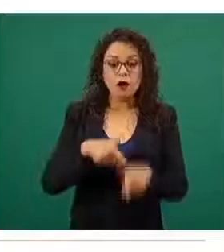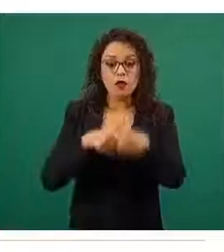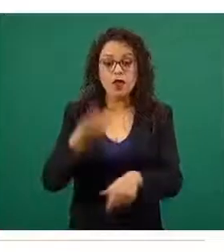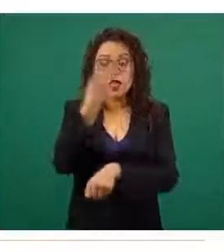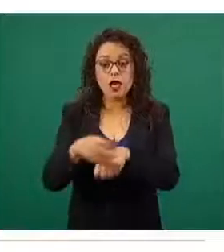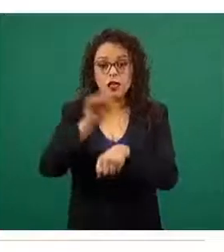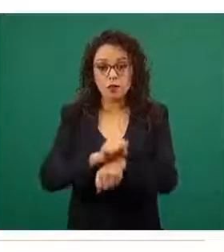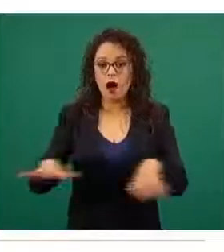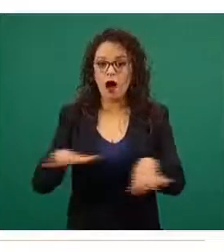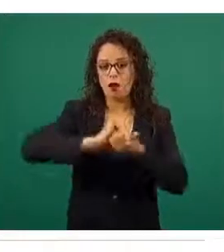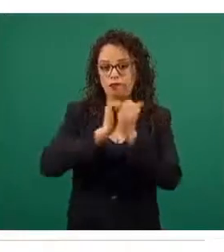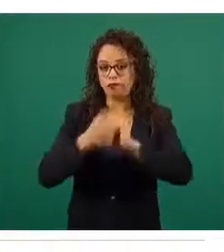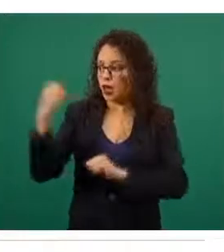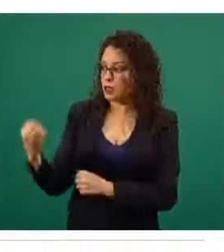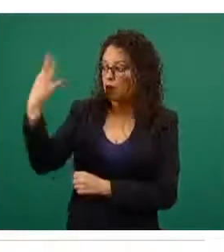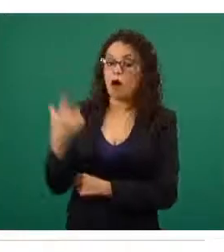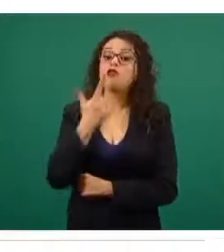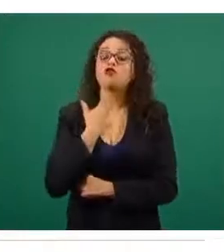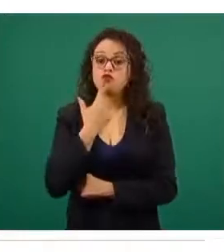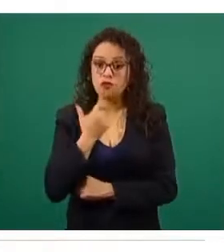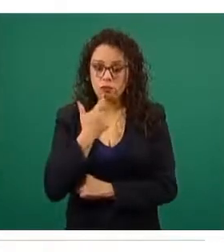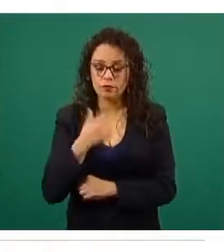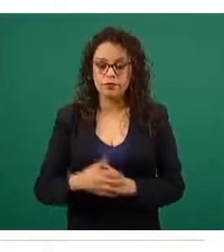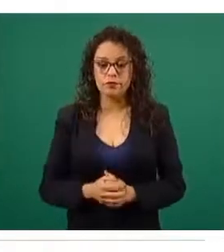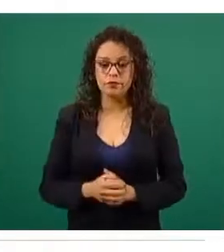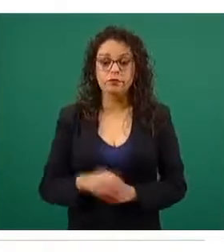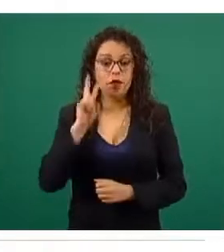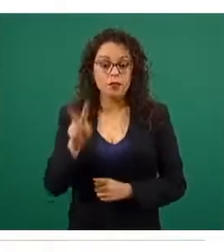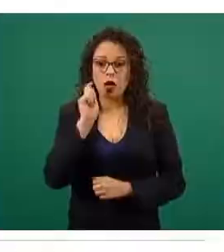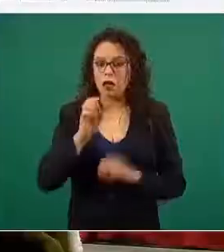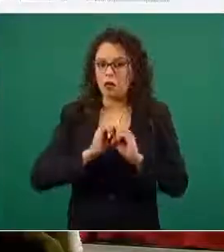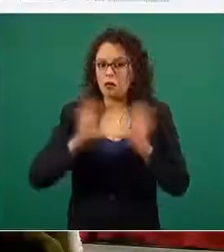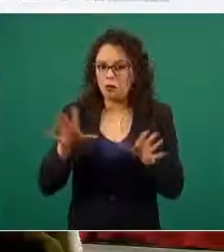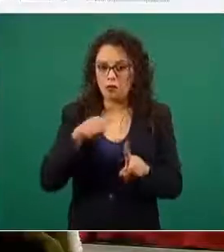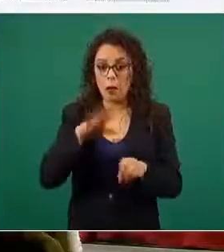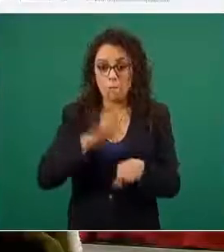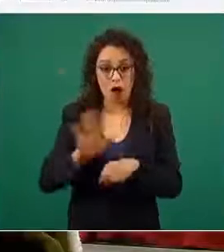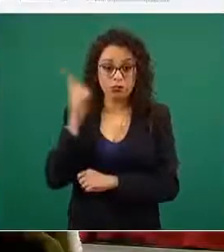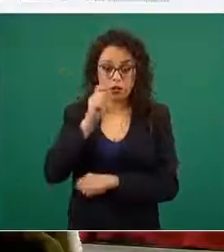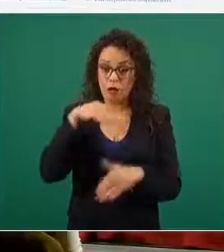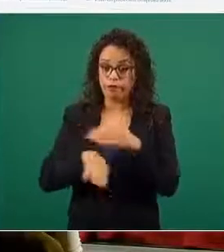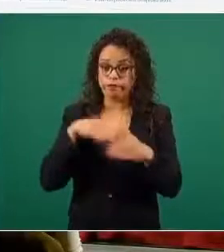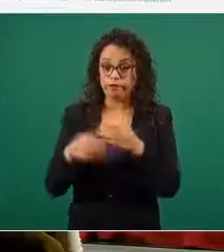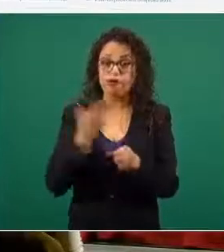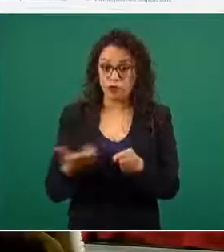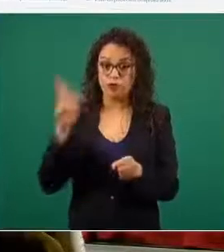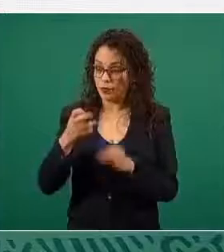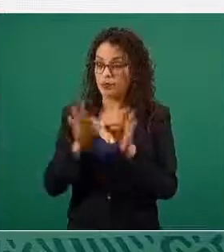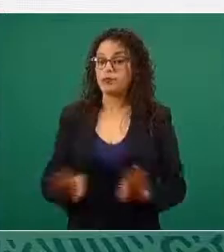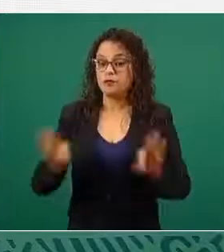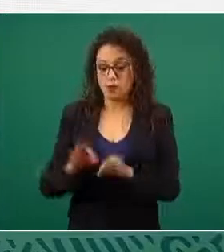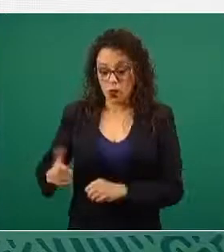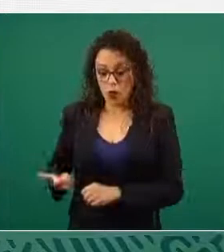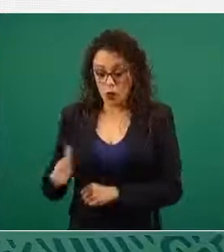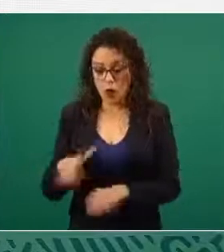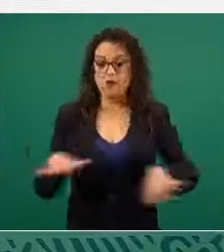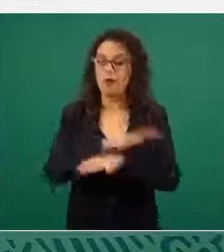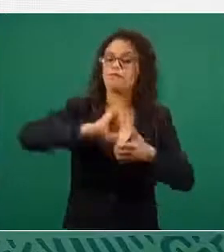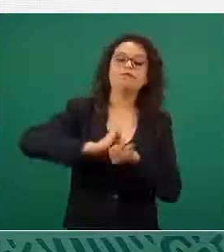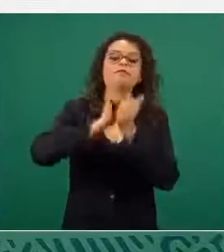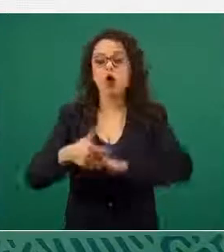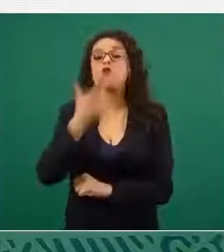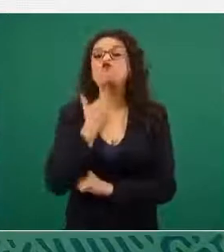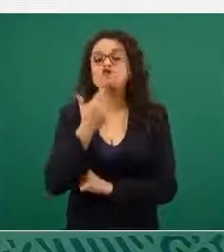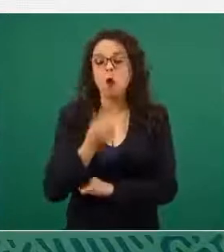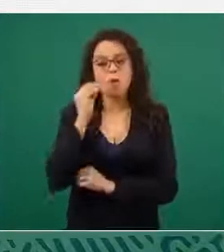pasó a semáforo rojo, aquí enfatizamos algunos indicadores, la siguiente muestran, por ejemplo, la tendencia acelerada de hospitalización. Entonces, muy importante en Guanajuato, pasó a semáforo rojo, mantener